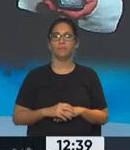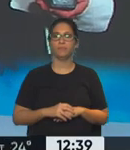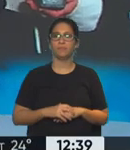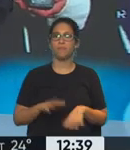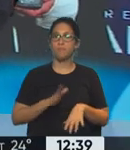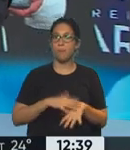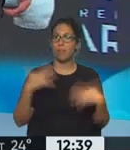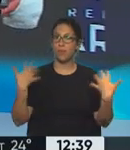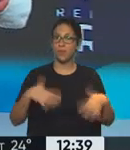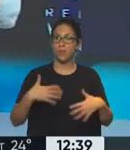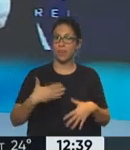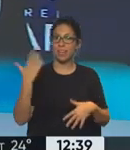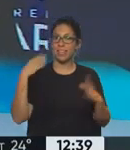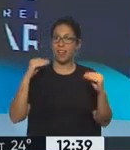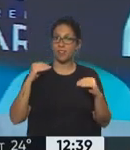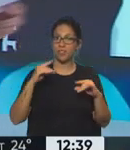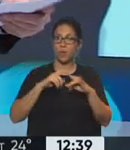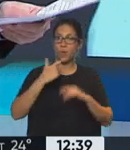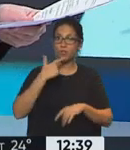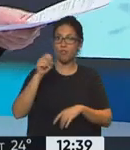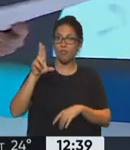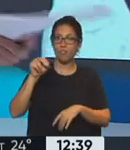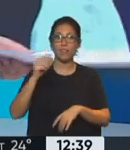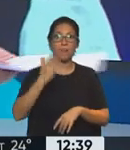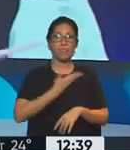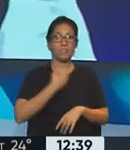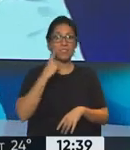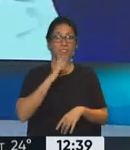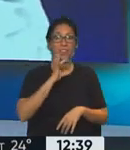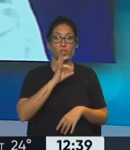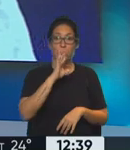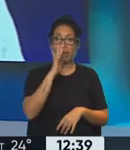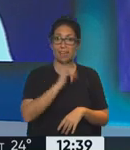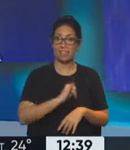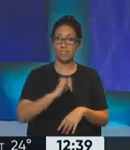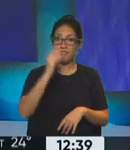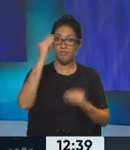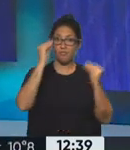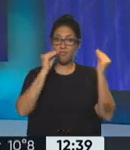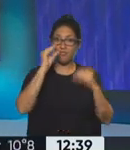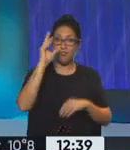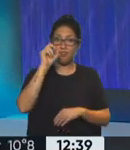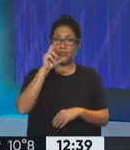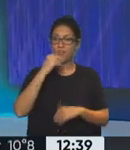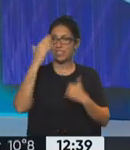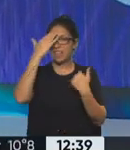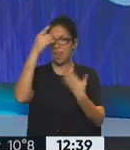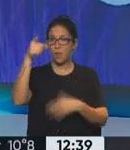Gran momento el que se vivió con Wos recibiéndolo y con Fito Páez, el último ganador del Gardel de Oro, saludándolo